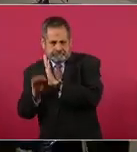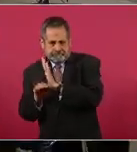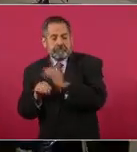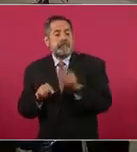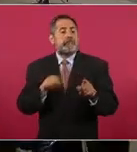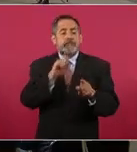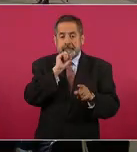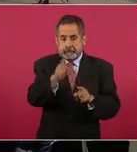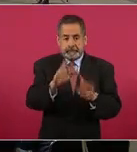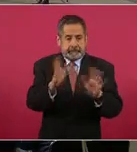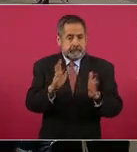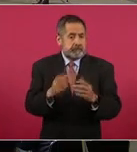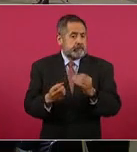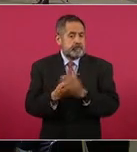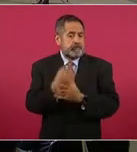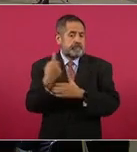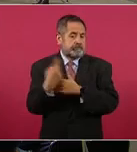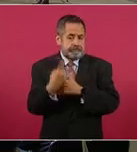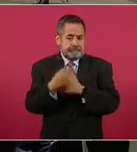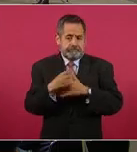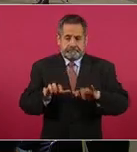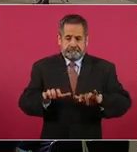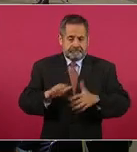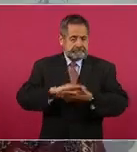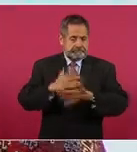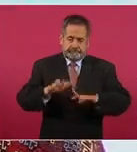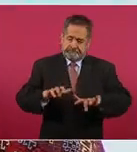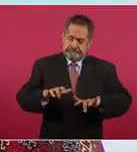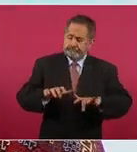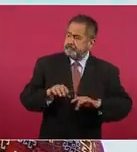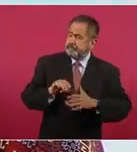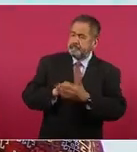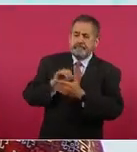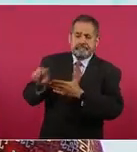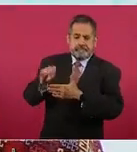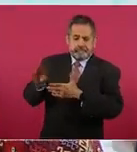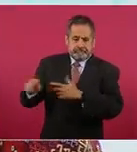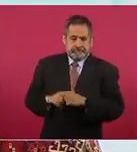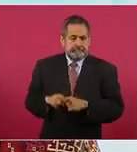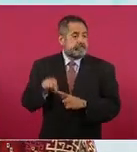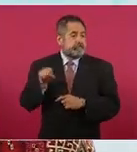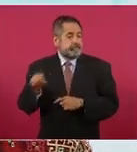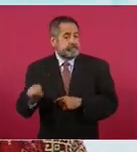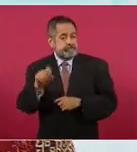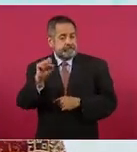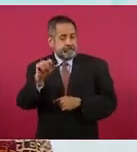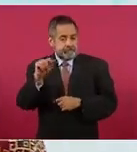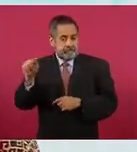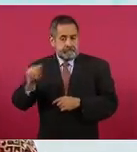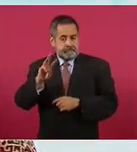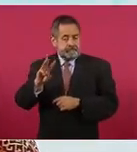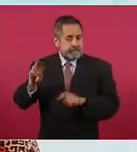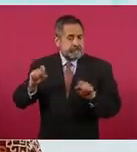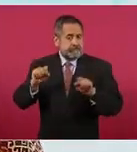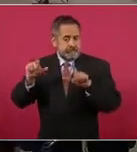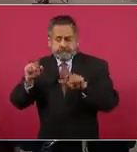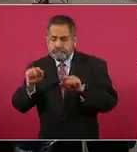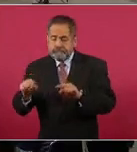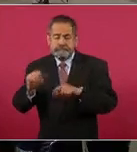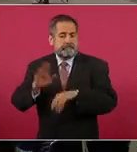automatización de los procesos. Se han perfeccionado y mejorado las plataformas tecnológicas. Es importante decir que cada